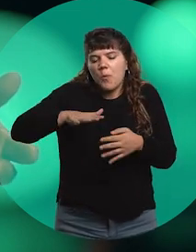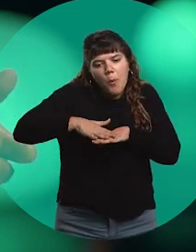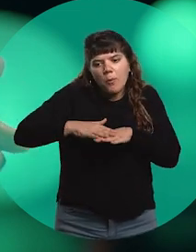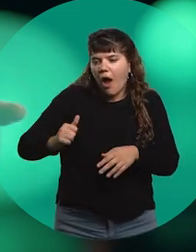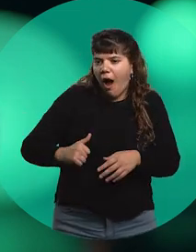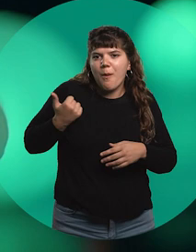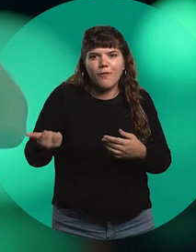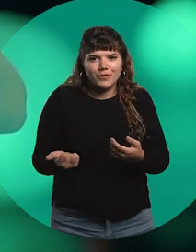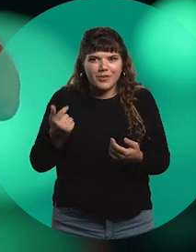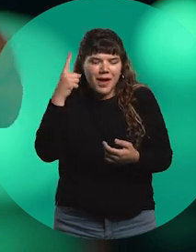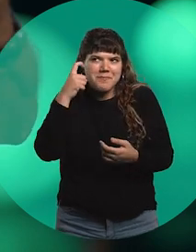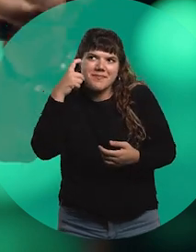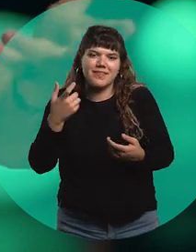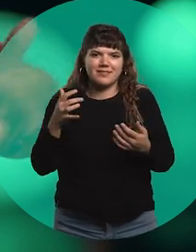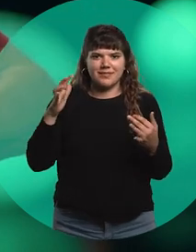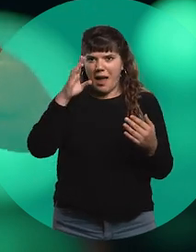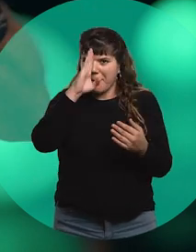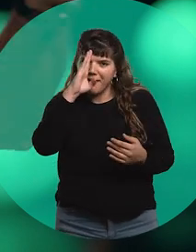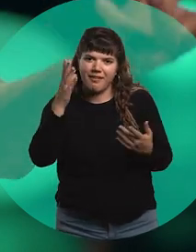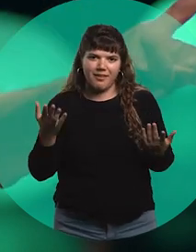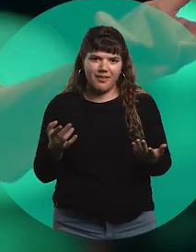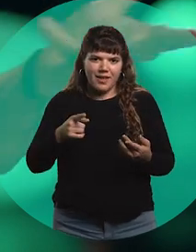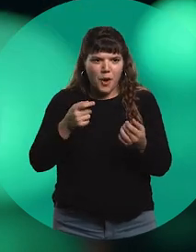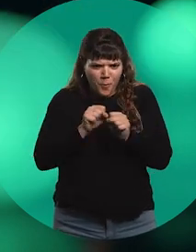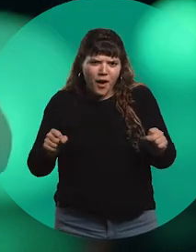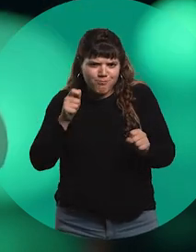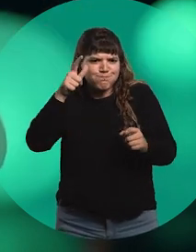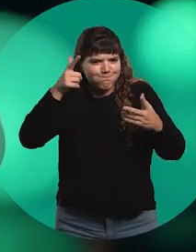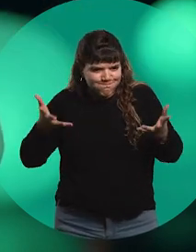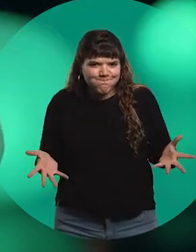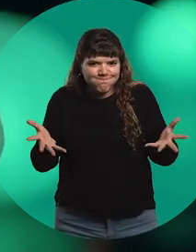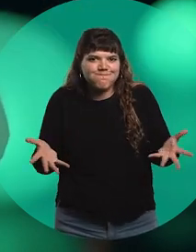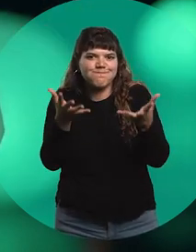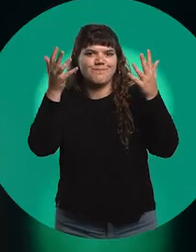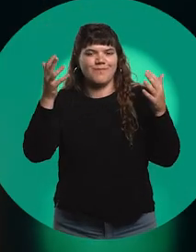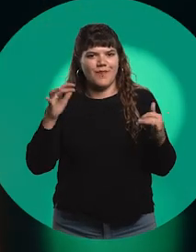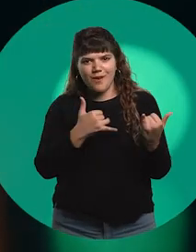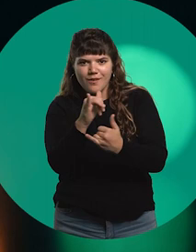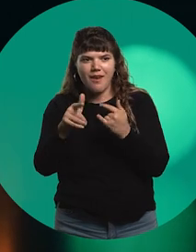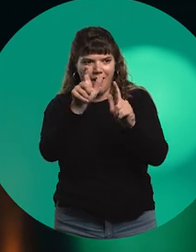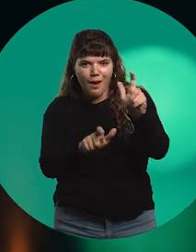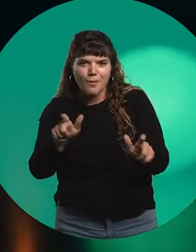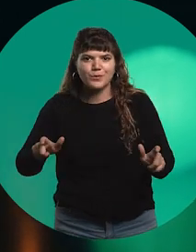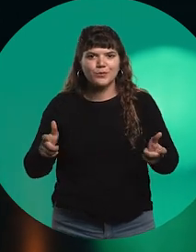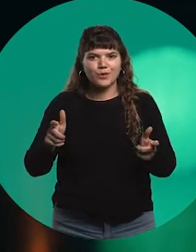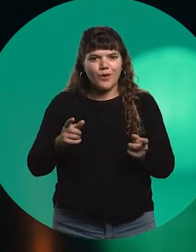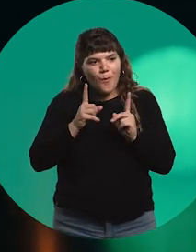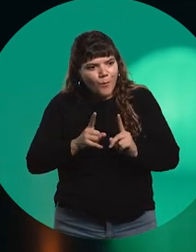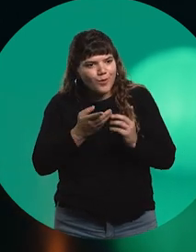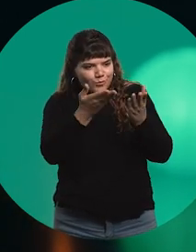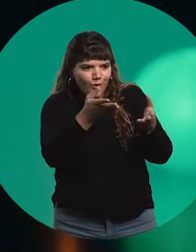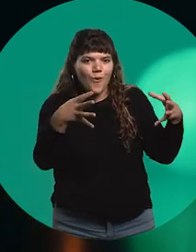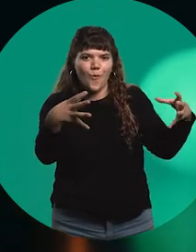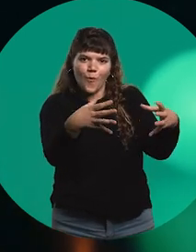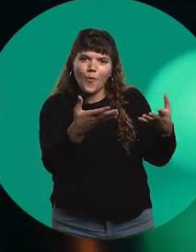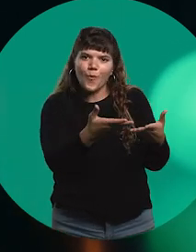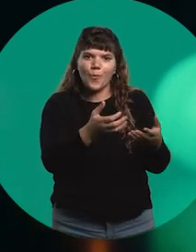aprendizaje. Si logramos, ¿verdad?, que se salga esa capacidad lúdica de las personas o de ese grupo